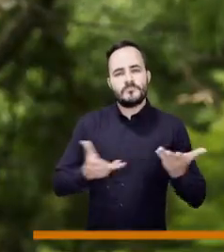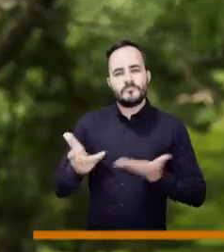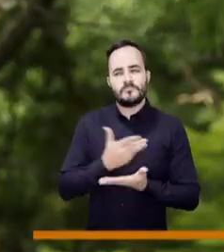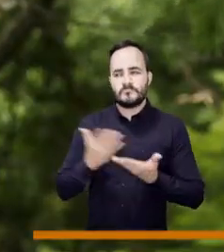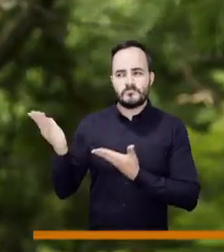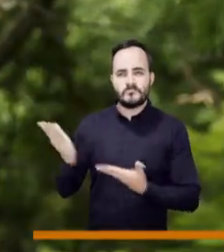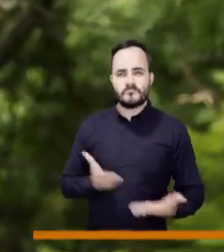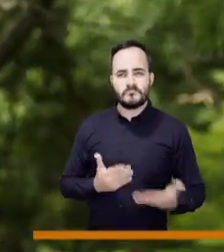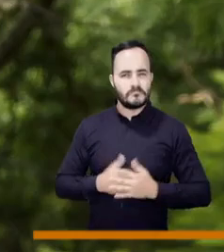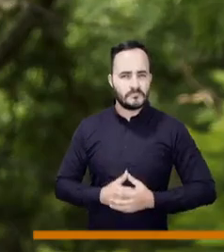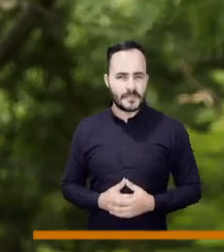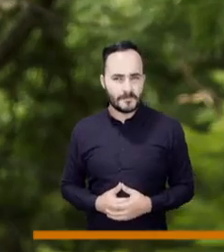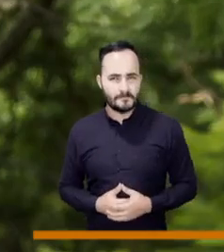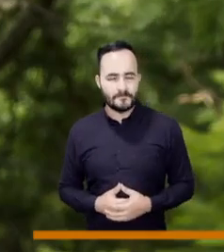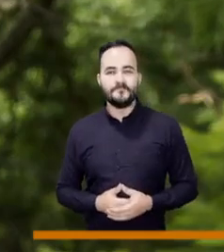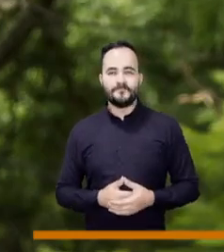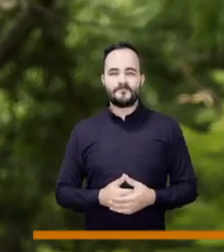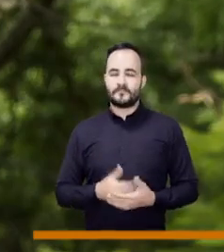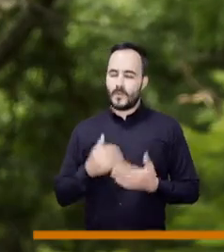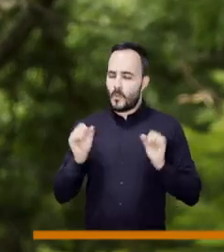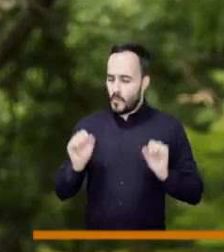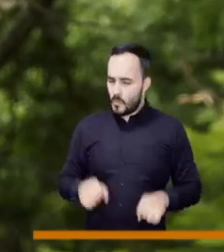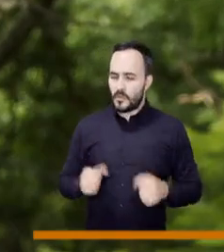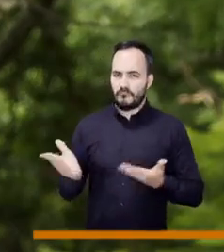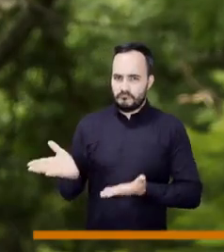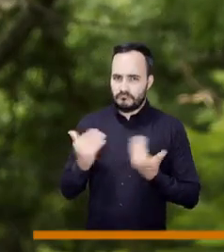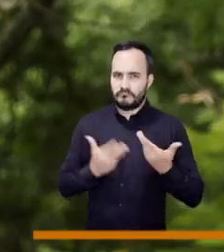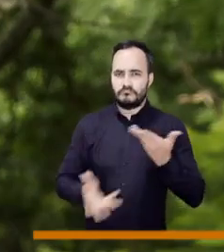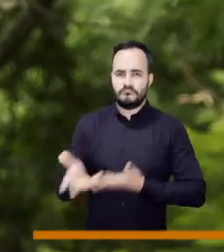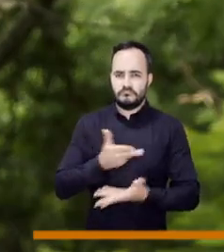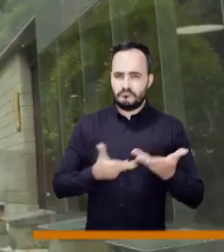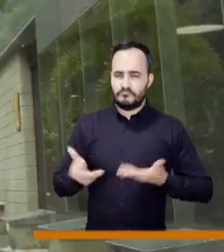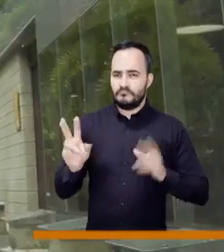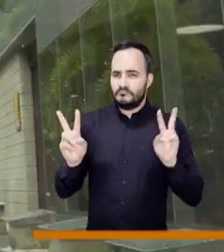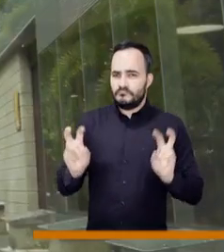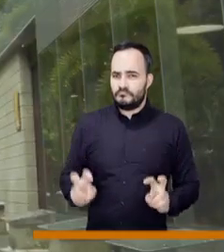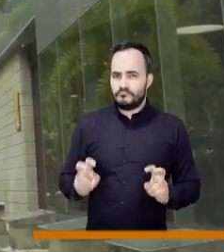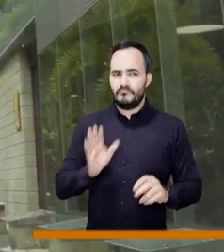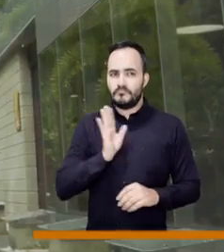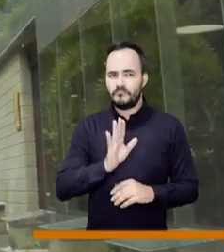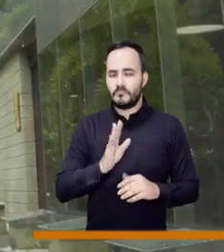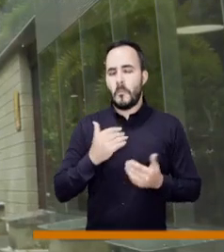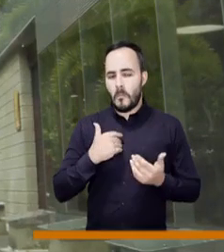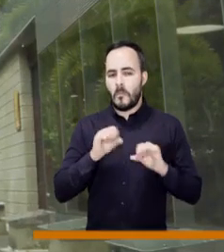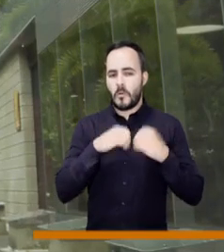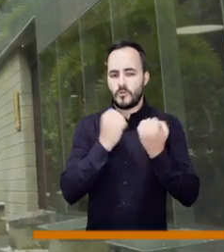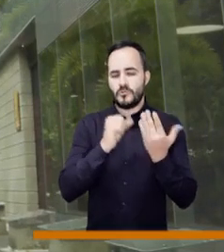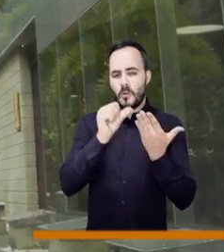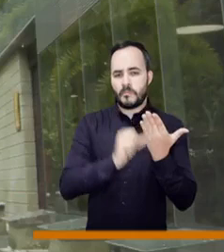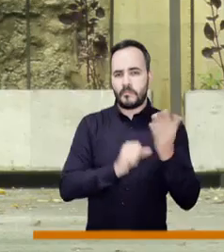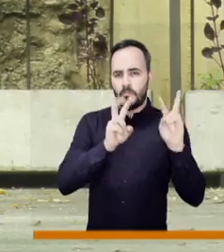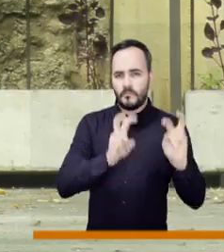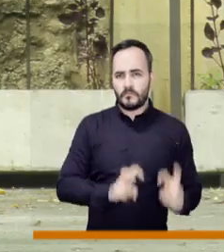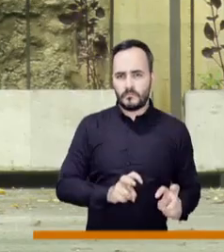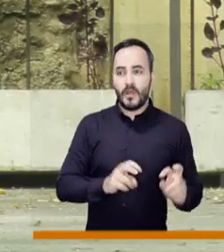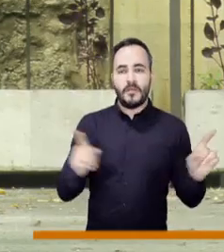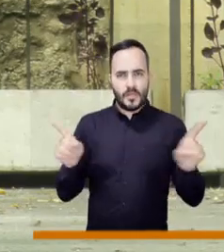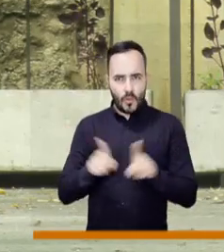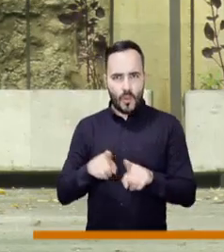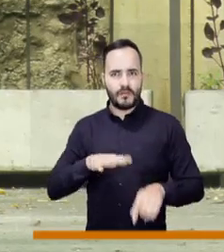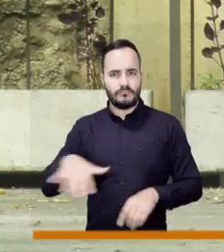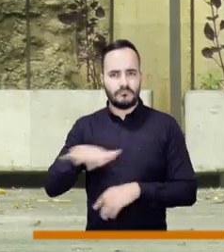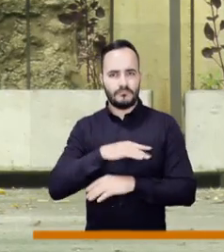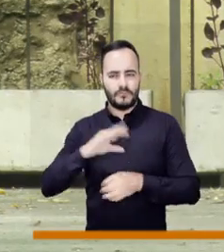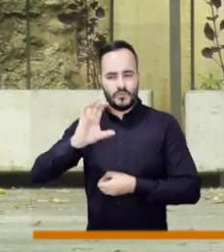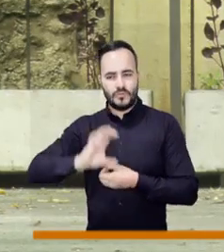la posibilidad de hablar sobre algunos temas que son de la agenda del Consejo y, por supuesto, de la ciudad. Pero